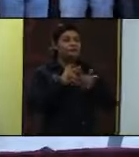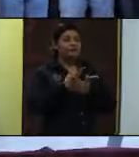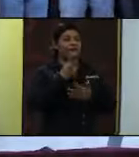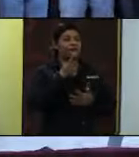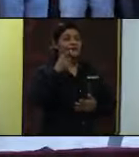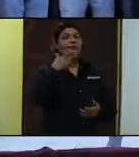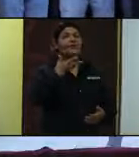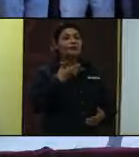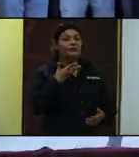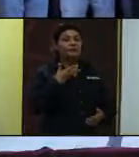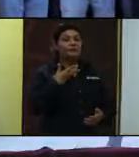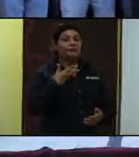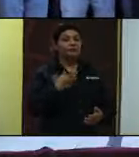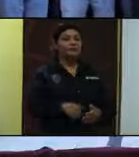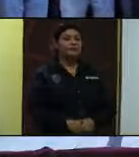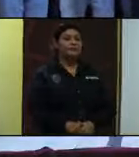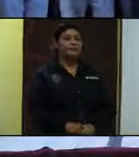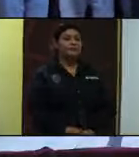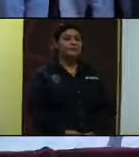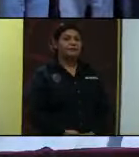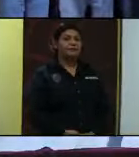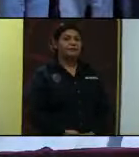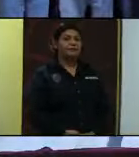También tenemos...